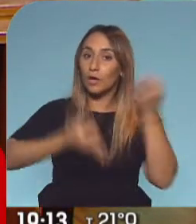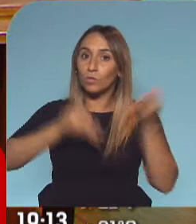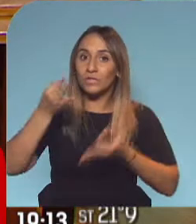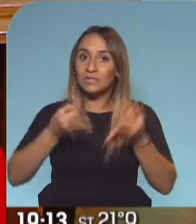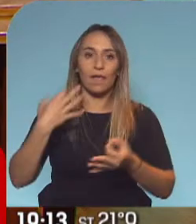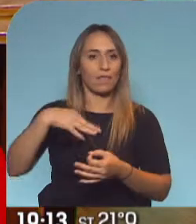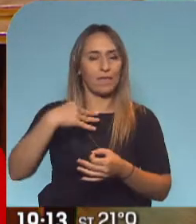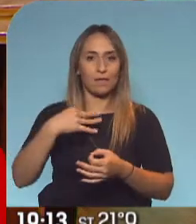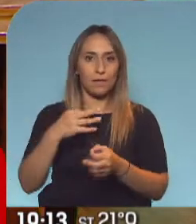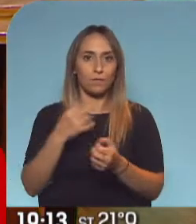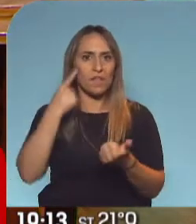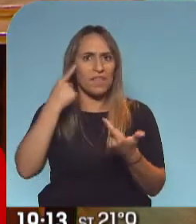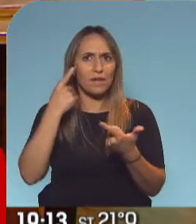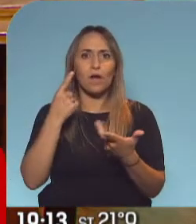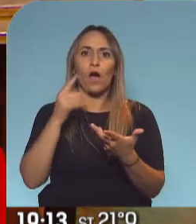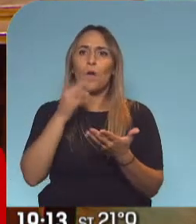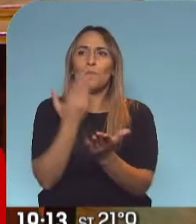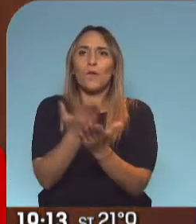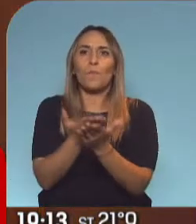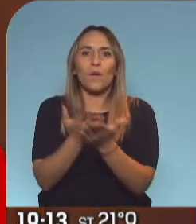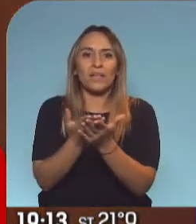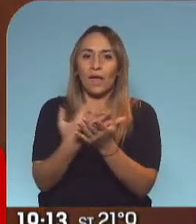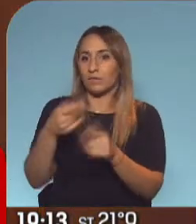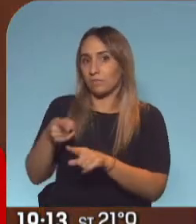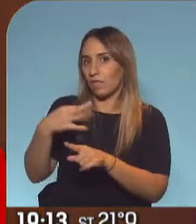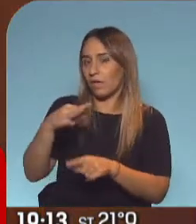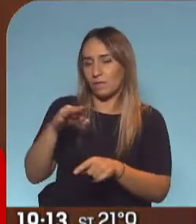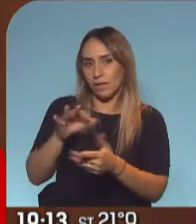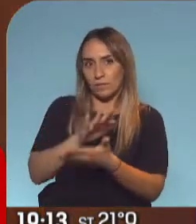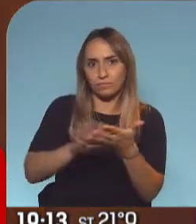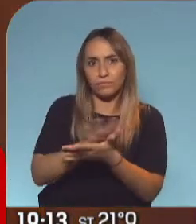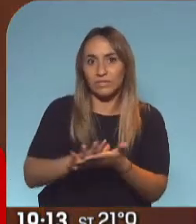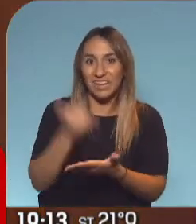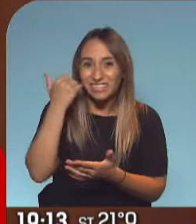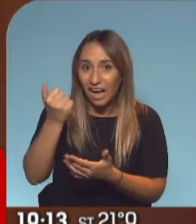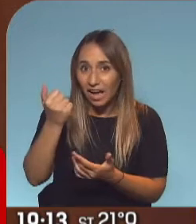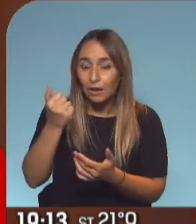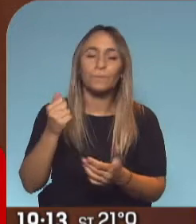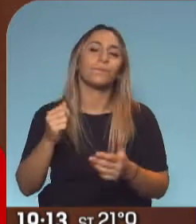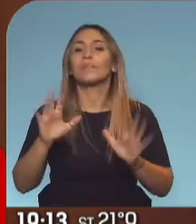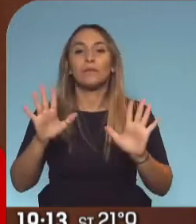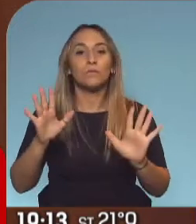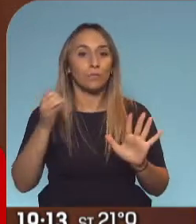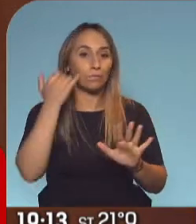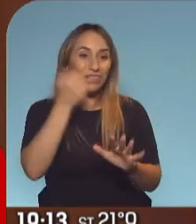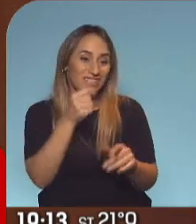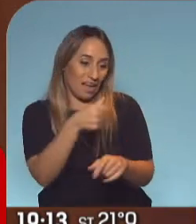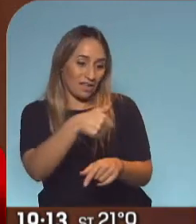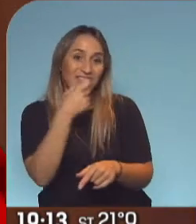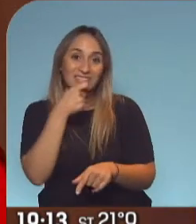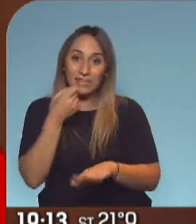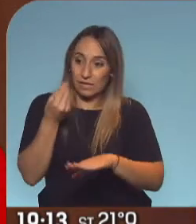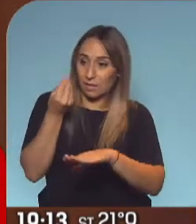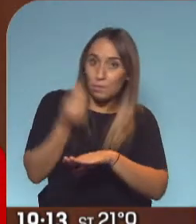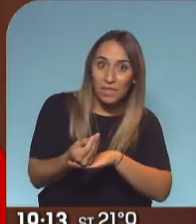que fueron promovidas en todo este tiempo? Y bueno, ya lo que tiene inmediato implica mucho trabajo, porque implica